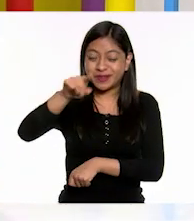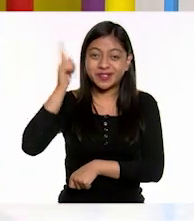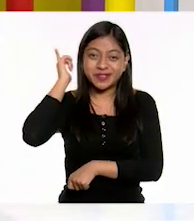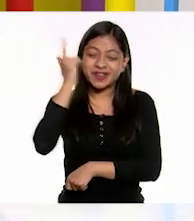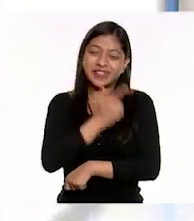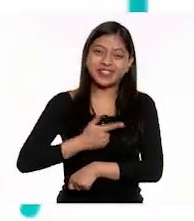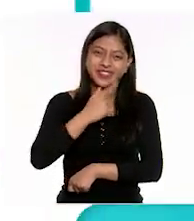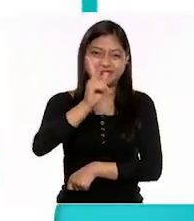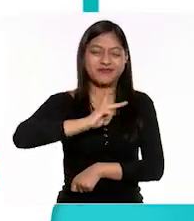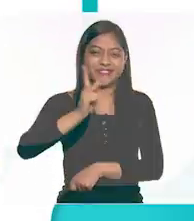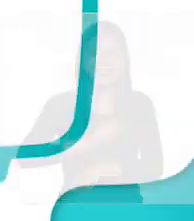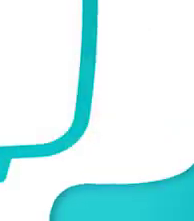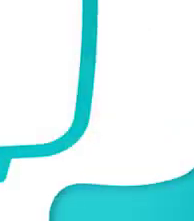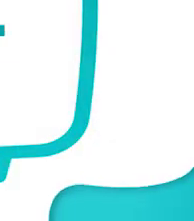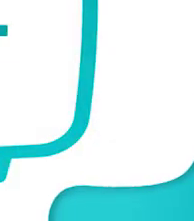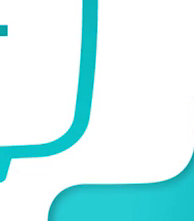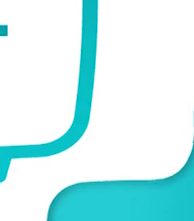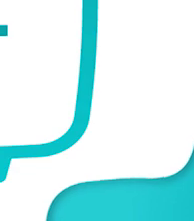tanto como nosotros